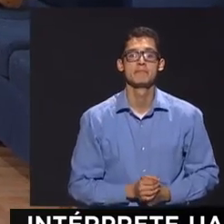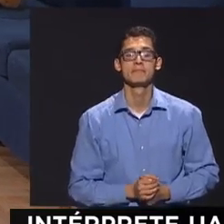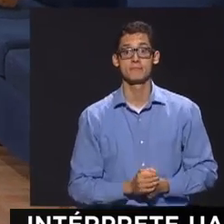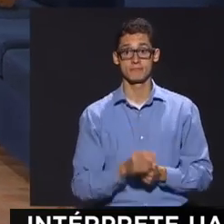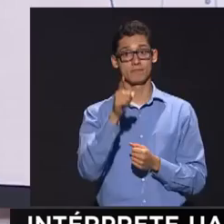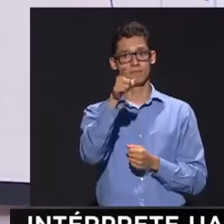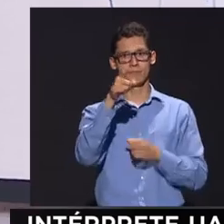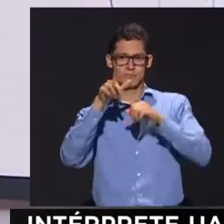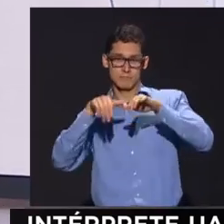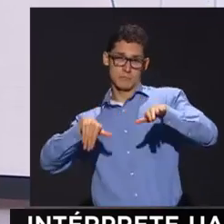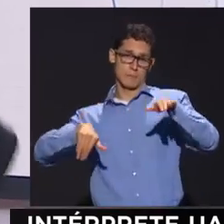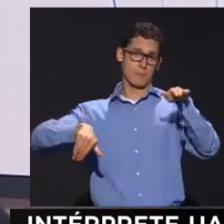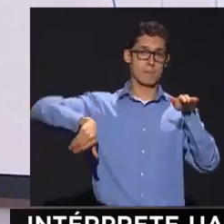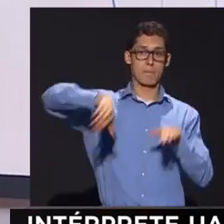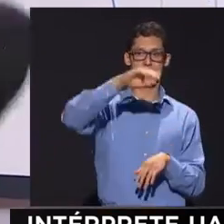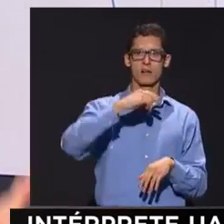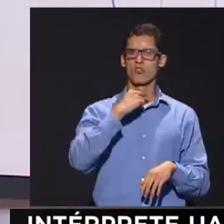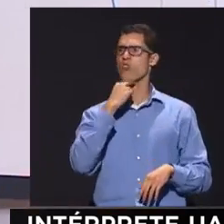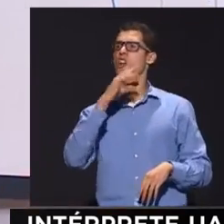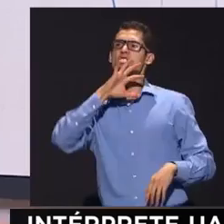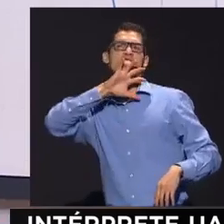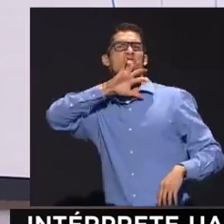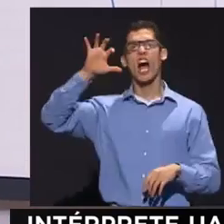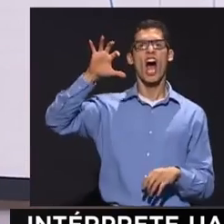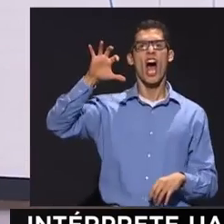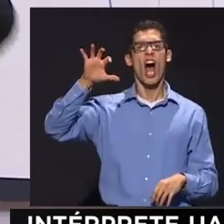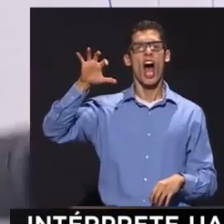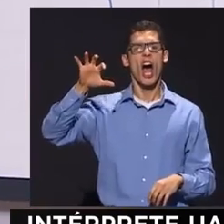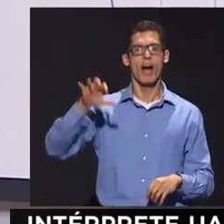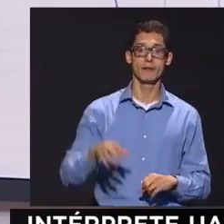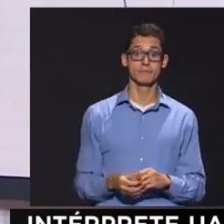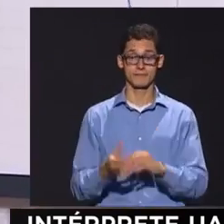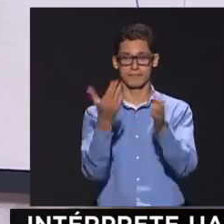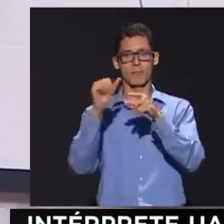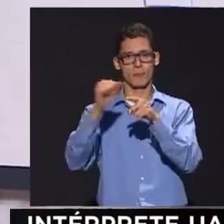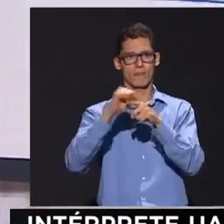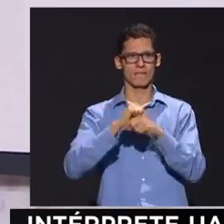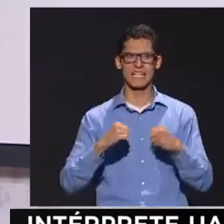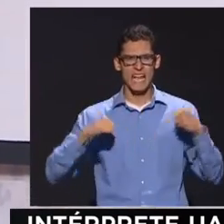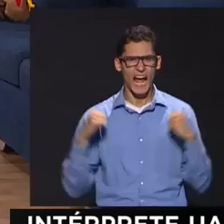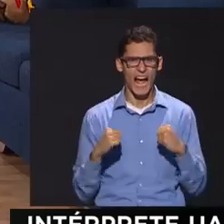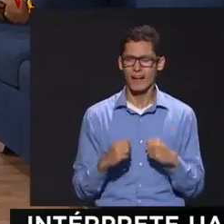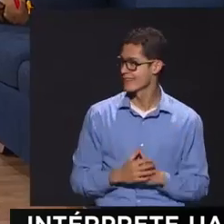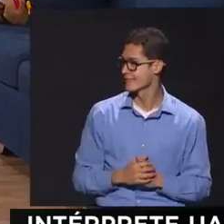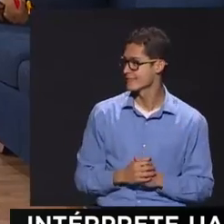meterle a esa patada un grito energía un grito de puerto informó practicarlo algo así